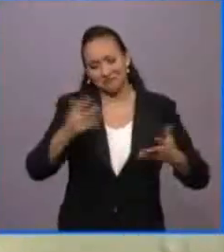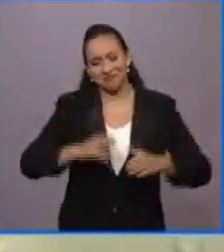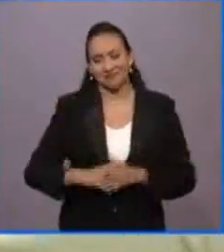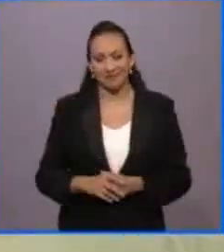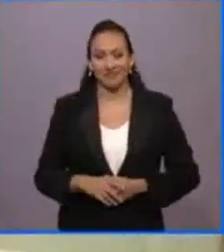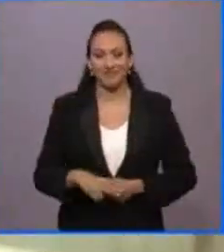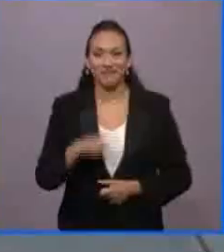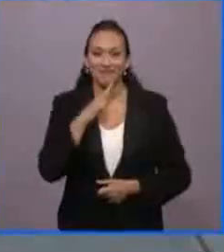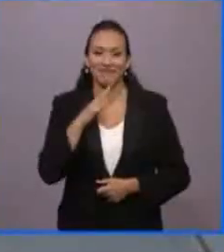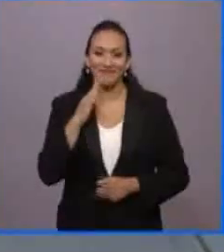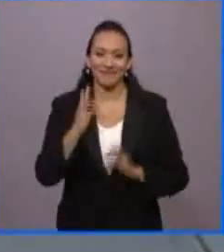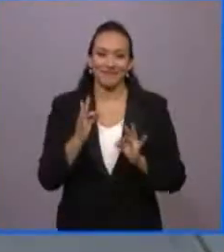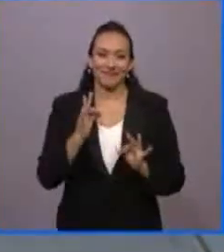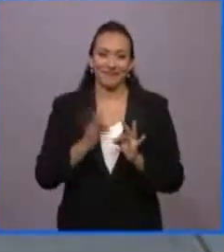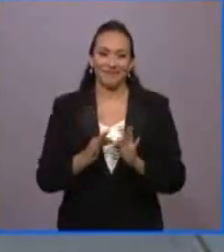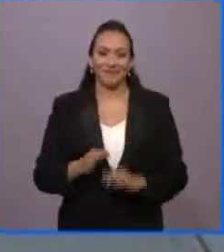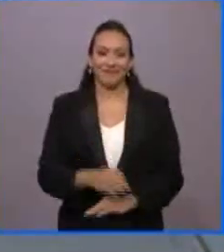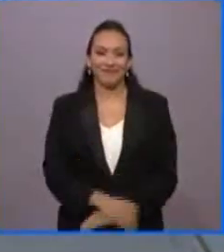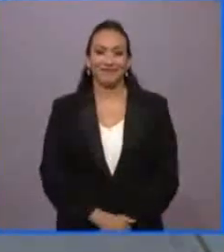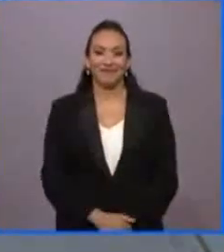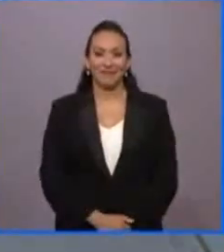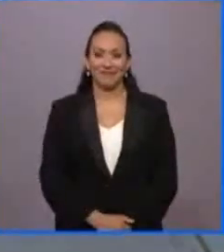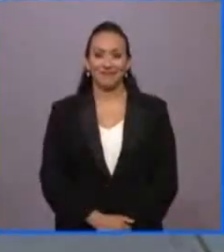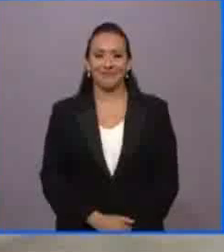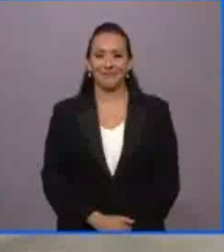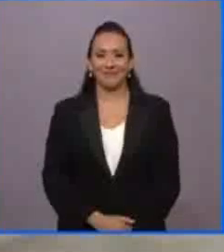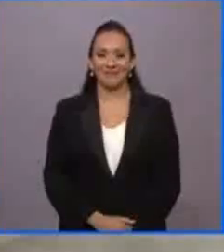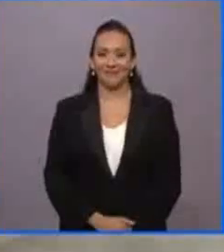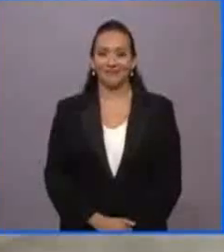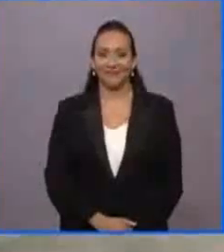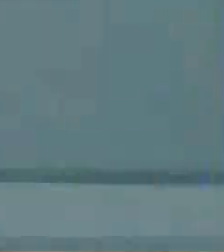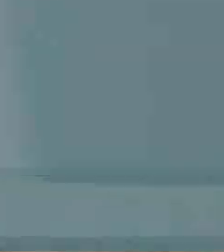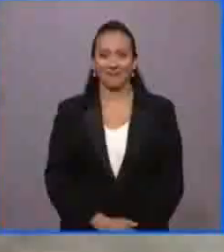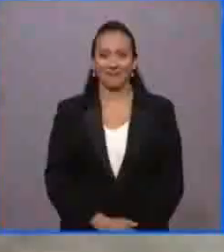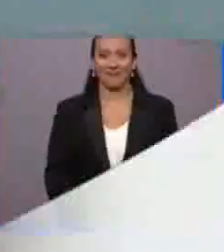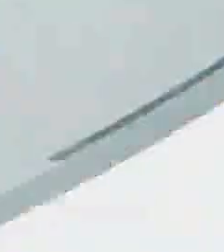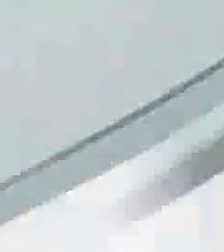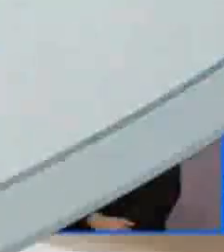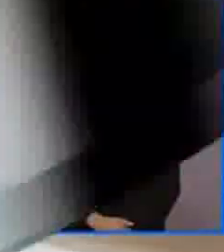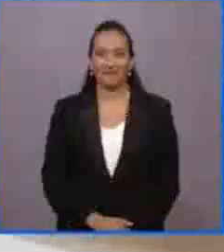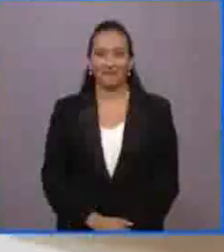Luis Guerra García para el canal del Poder Judicial de la Federación.